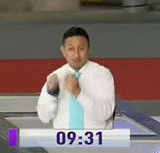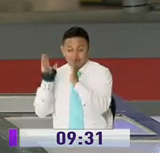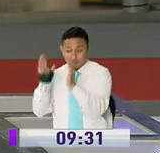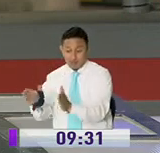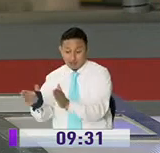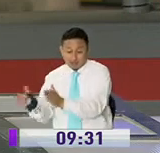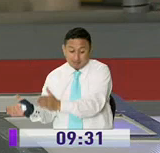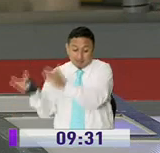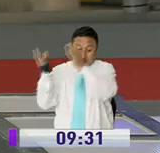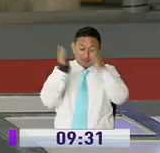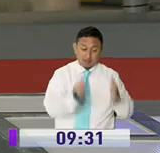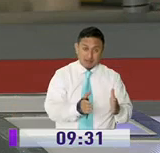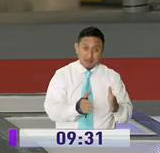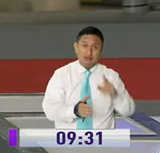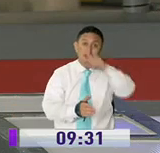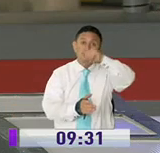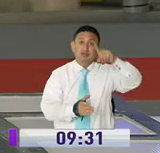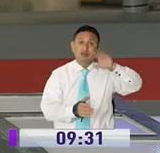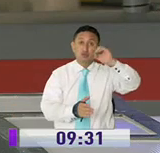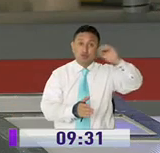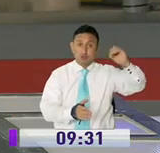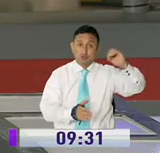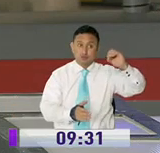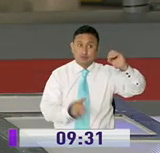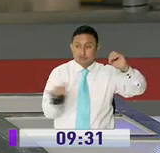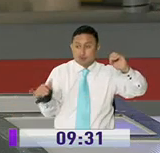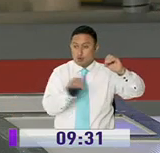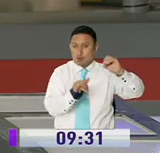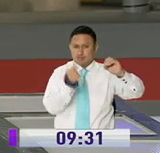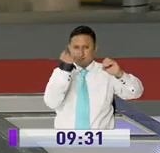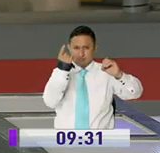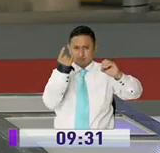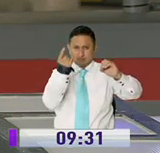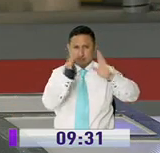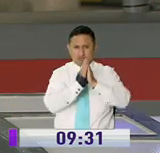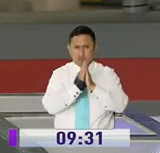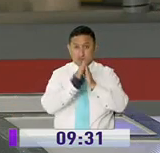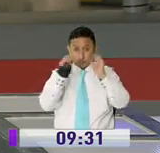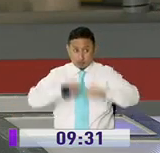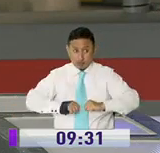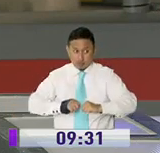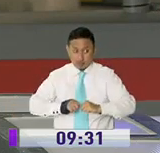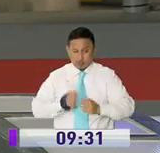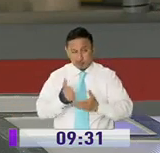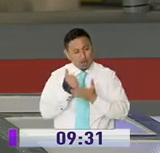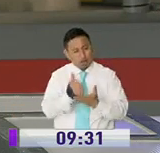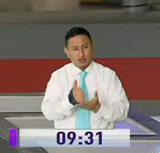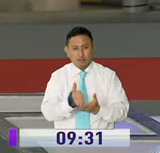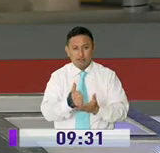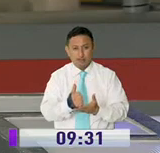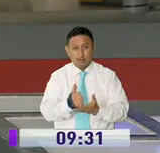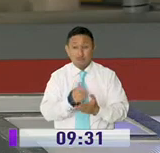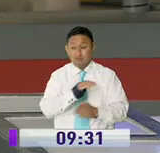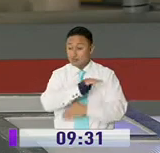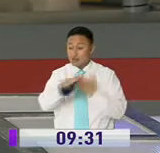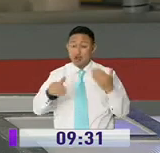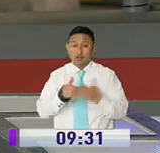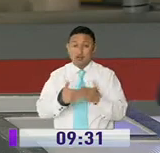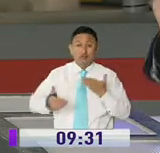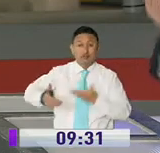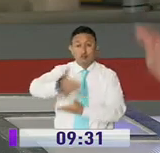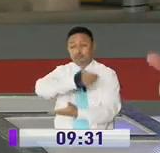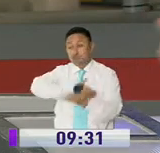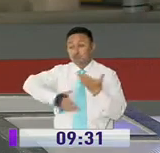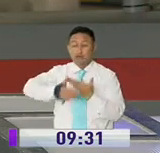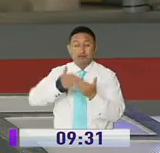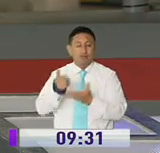zoológico, que también exactamente pasa por lo mismo. Así que seamos conscientes también, si podemos, echemos una mano para todos apalear, para